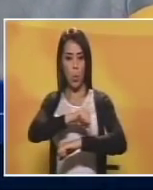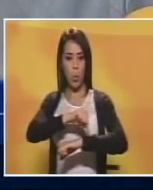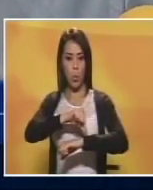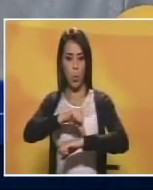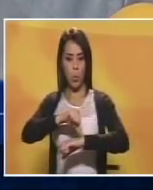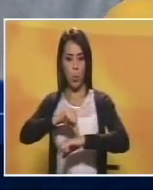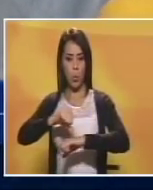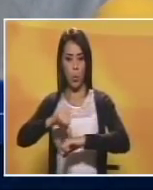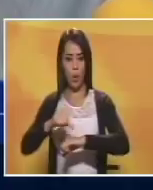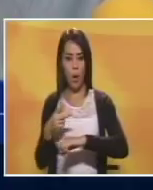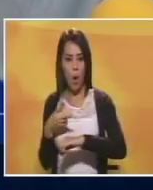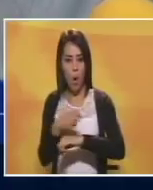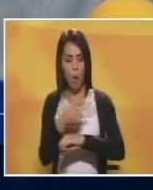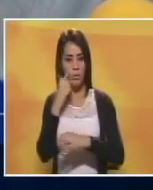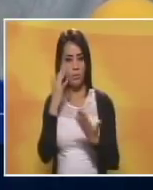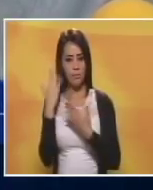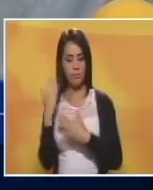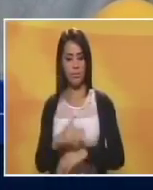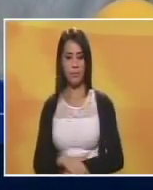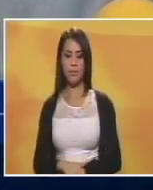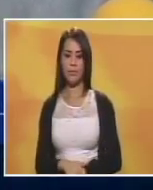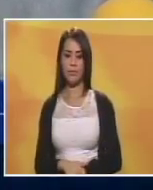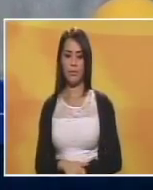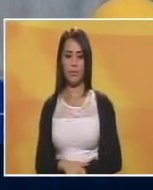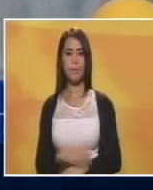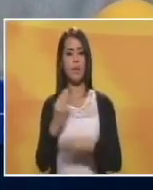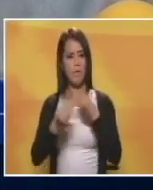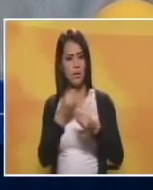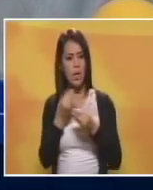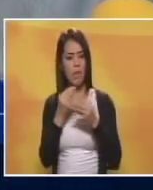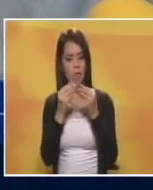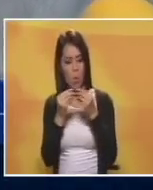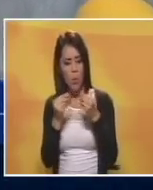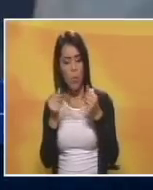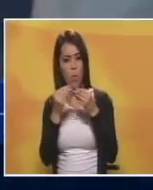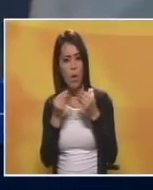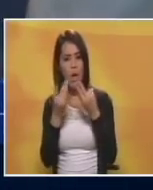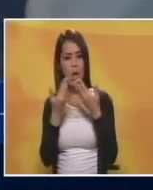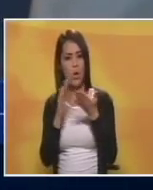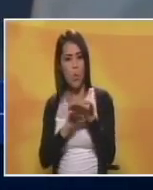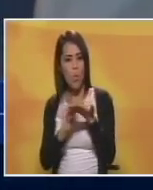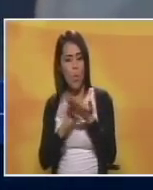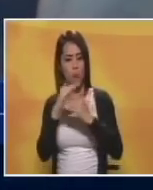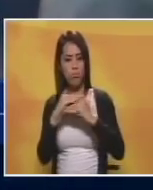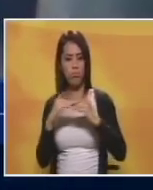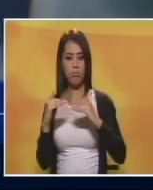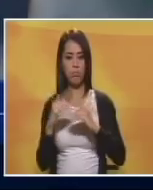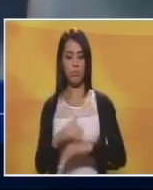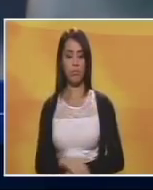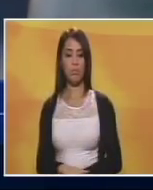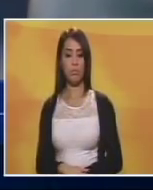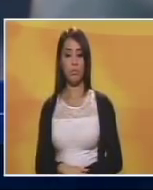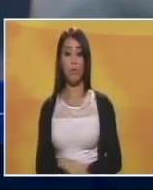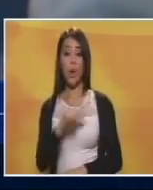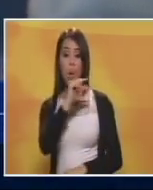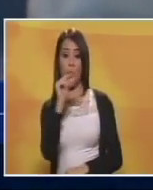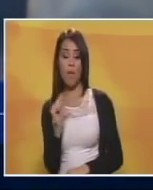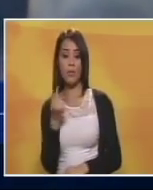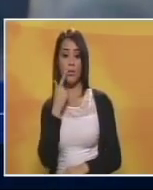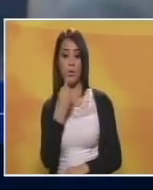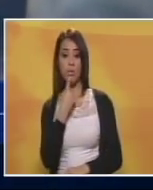cauterio, un corte que va de una vez haciendo que el tejido se vaya como cicatrizándose y vas cauterizando los vasos sanguíneos